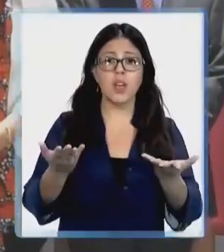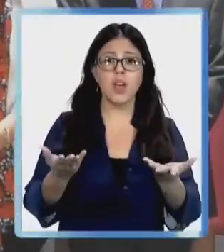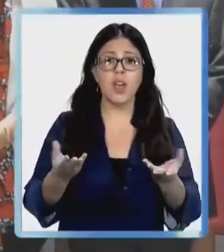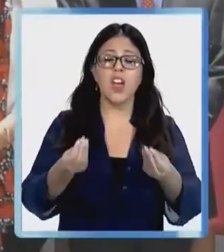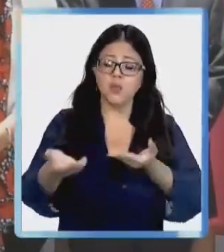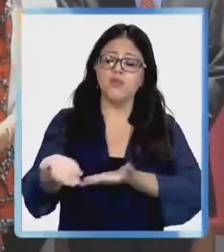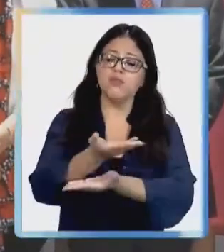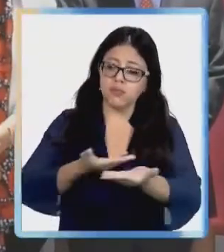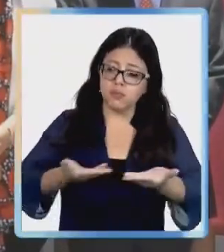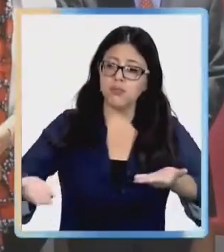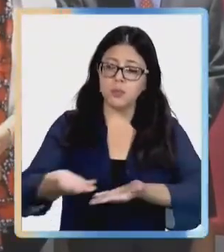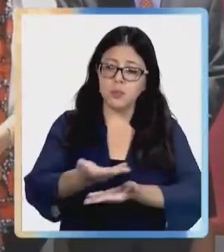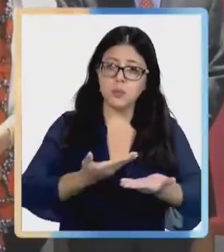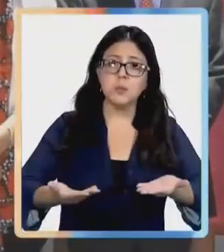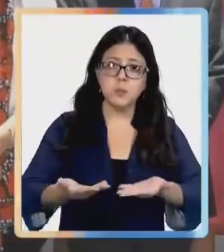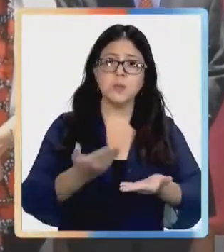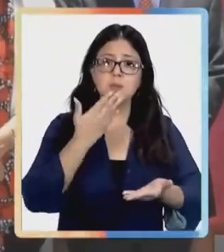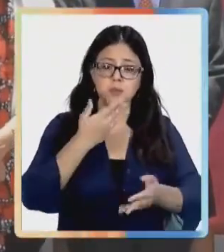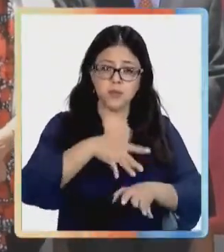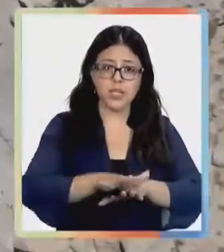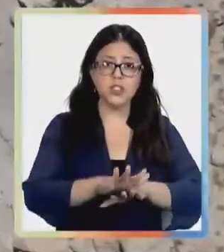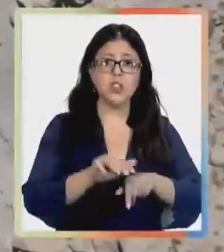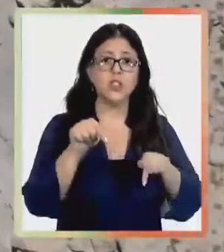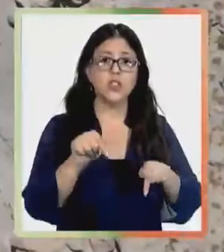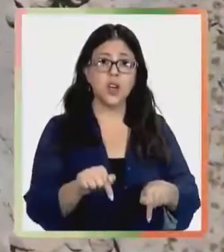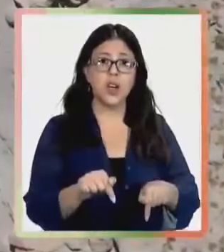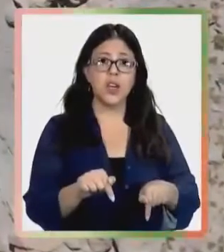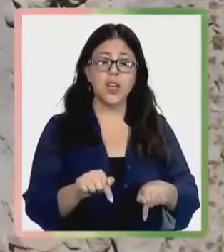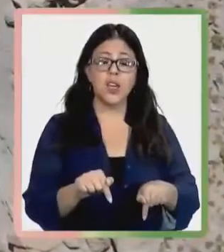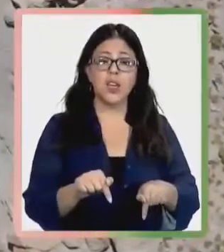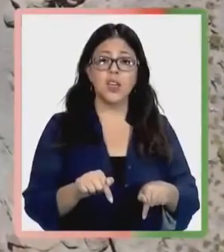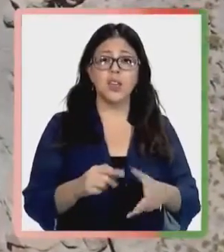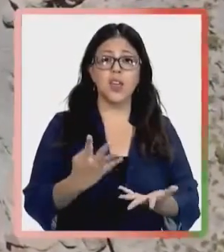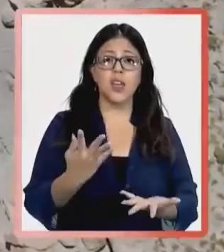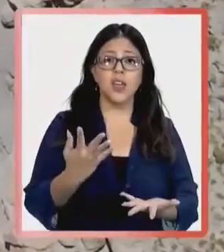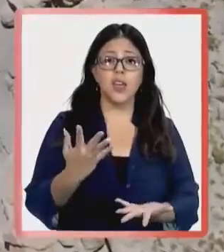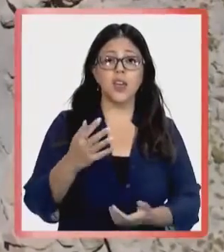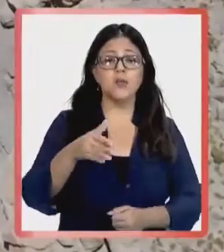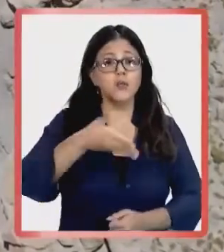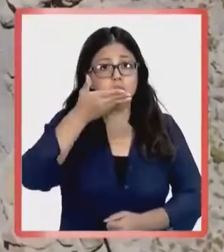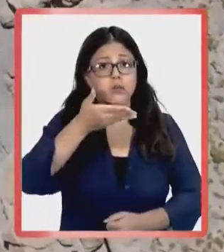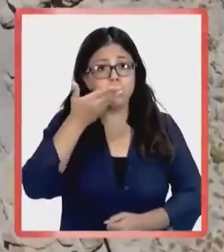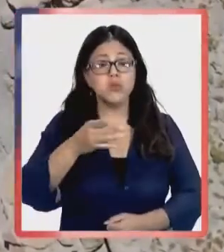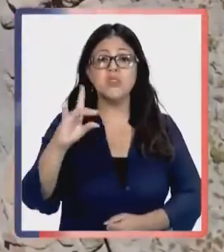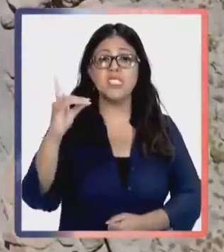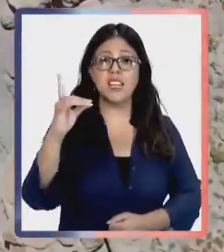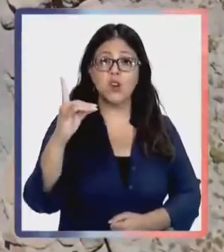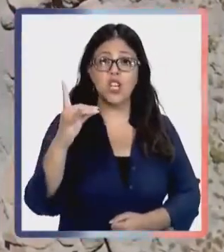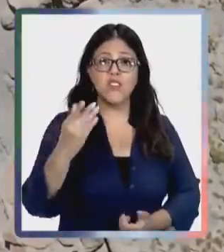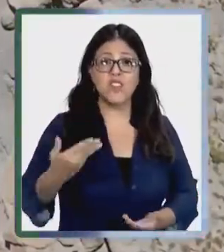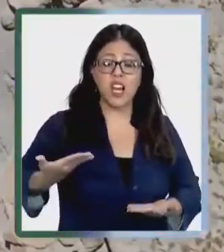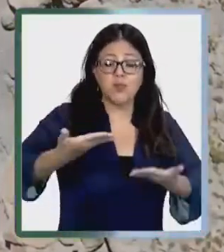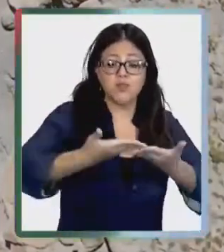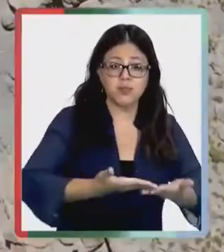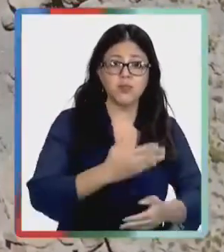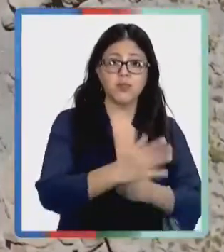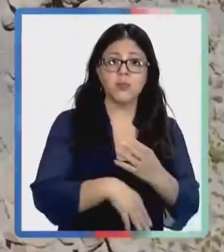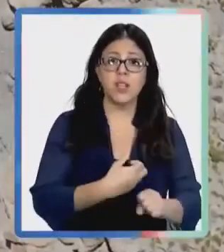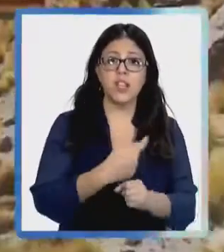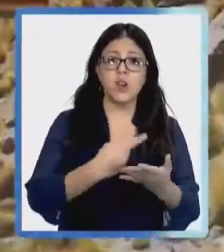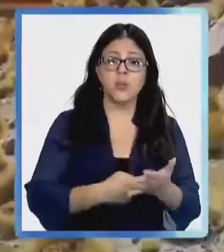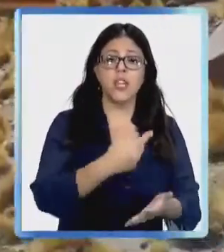vecindad, de colaboración e integración. En su contrademanda, uno de los principales argumentos de Bolivia era que en el